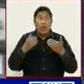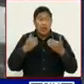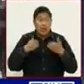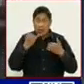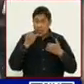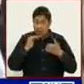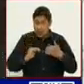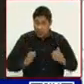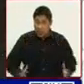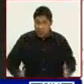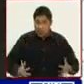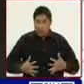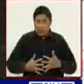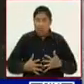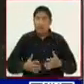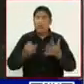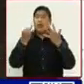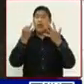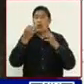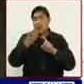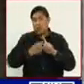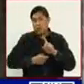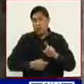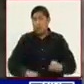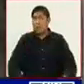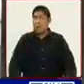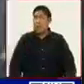embarazo de 7 meses.